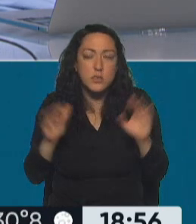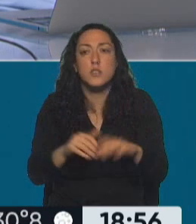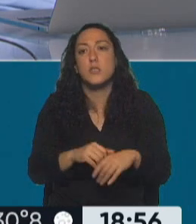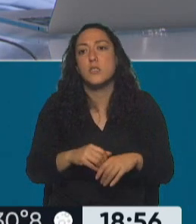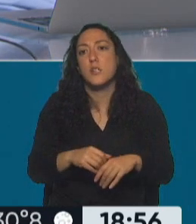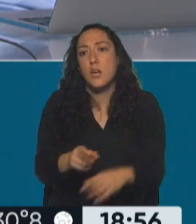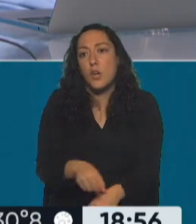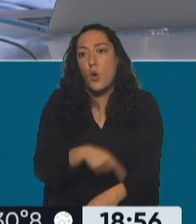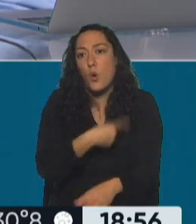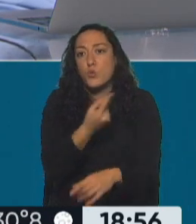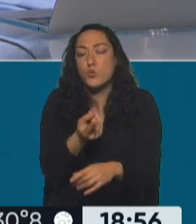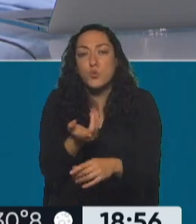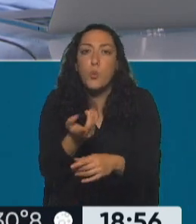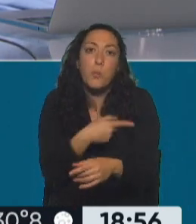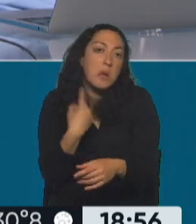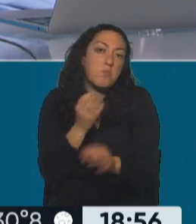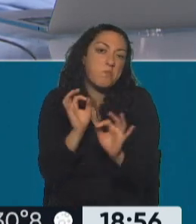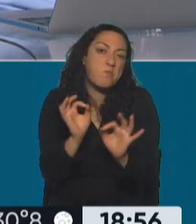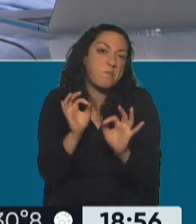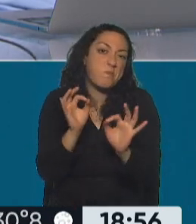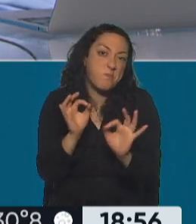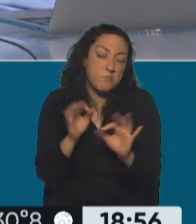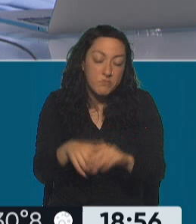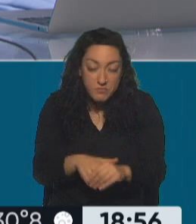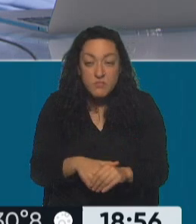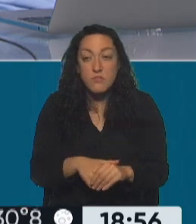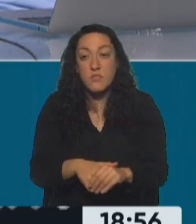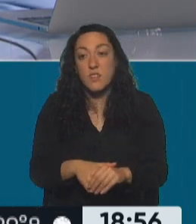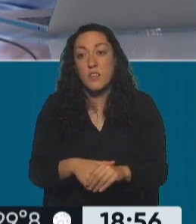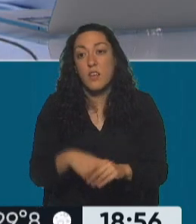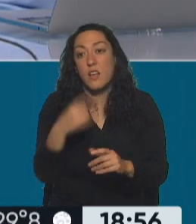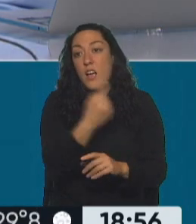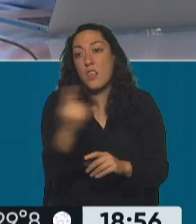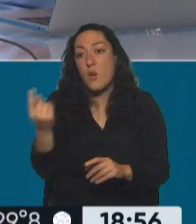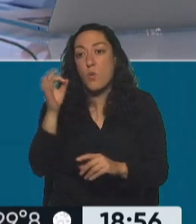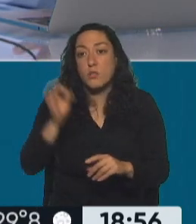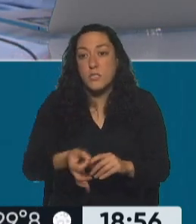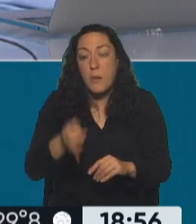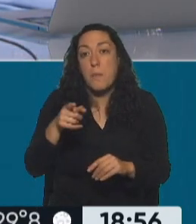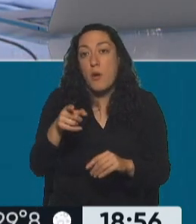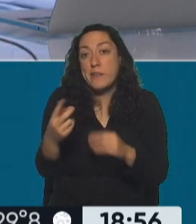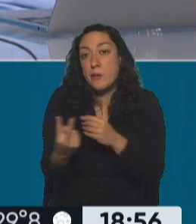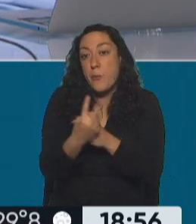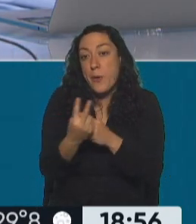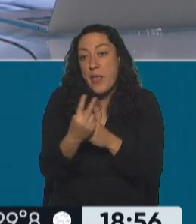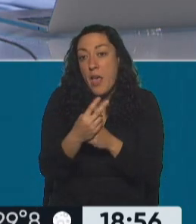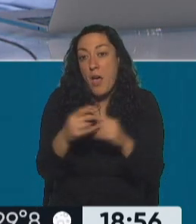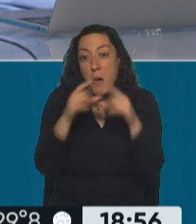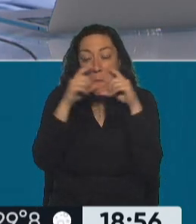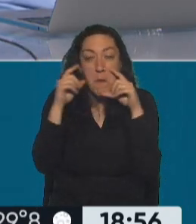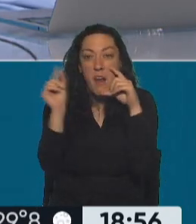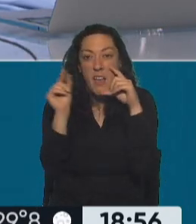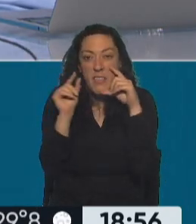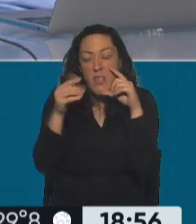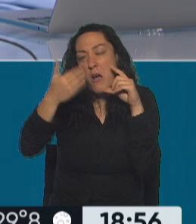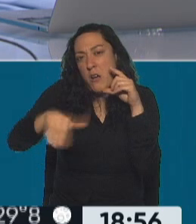una costumbre que nos hemos tomado y que creo que está ya impregnada en cada uno de nosotros. Y es un cuidado que usted lo usa ese ratito y después cuando